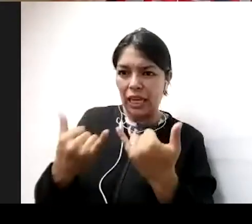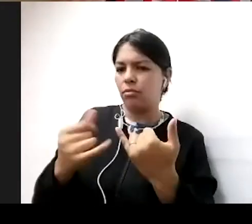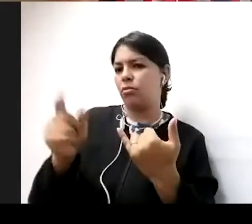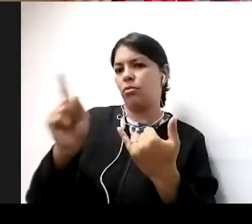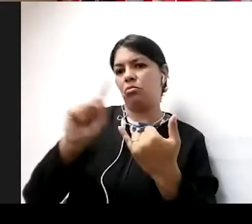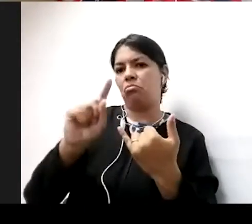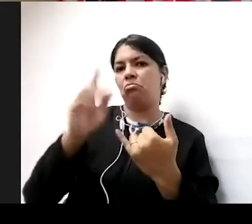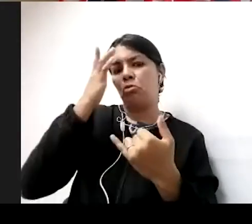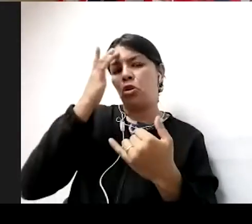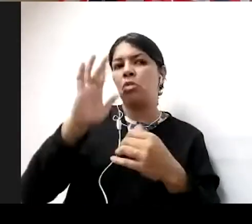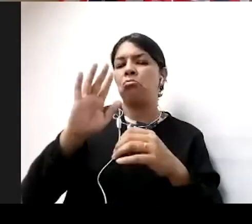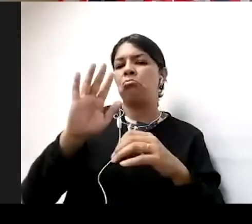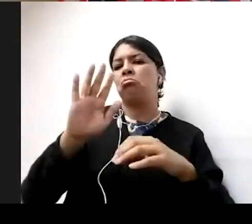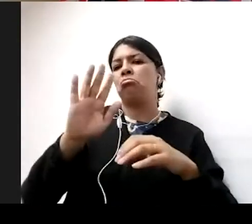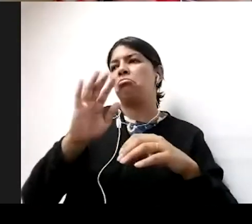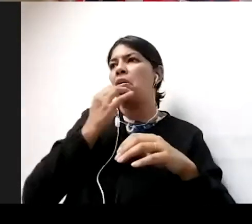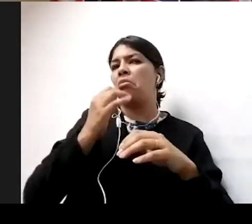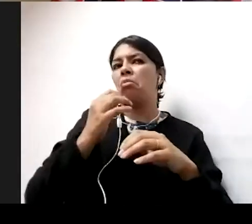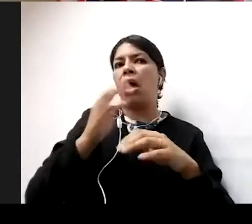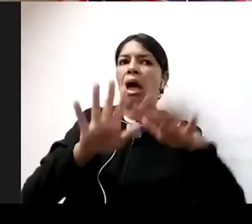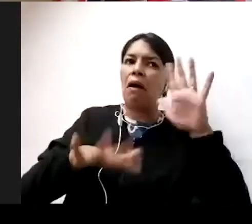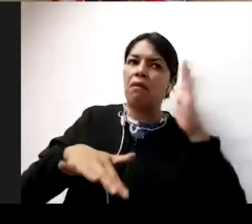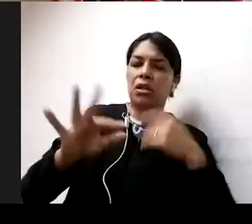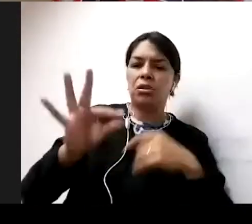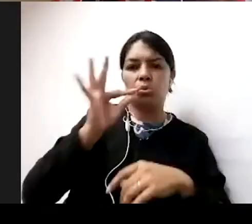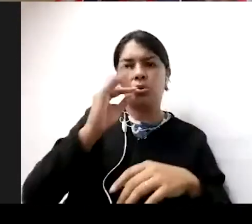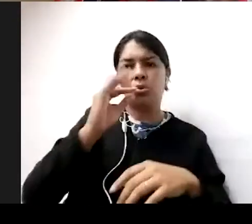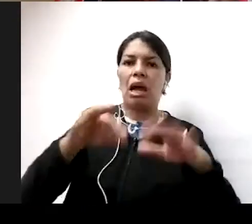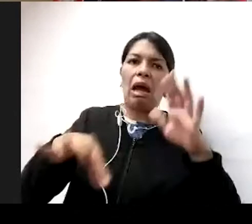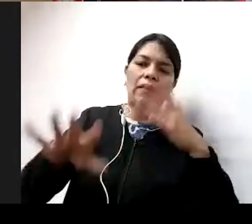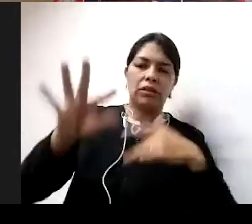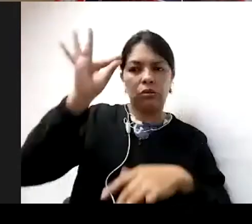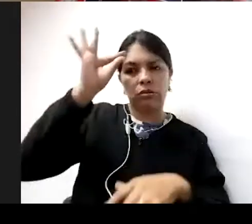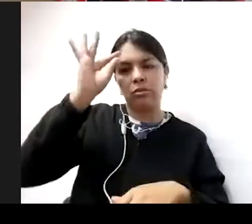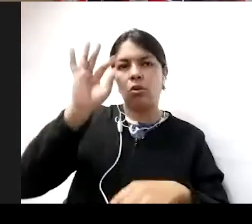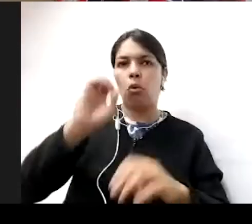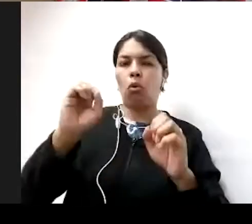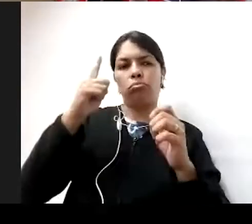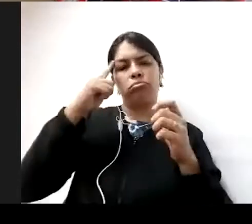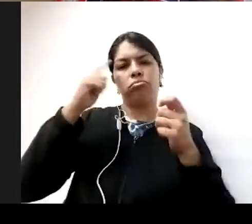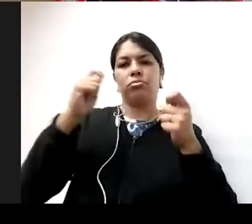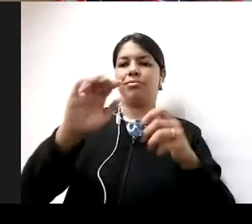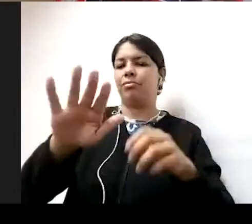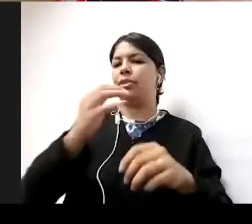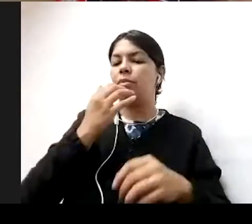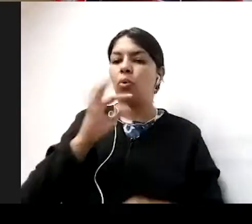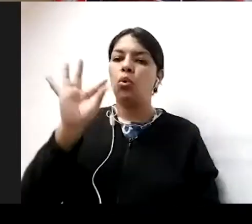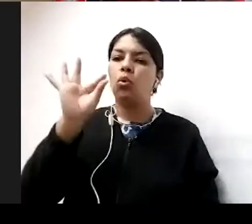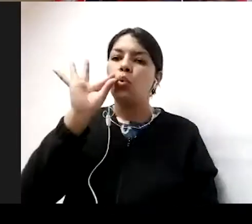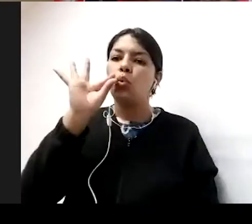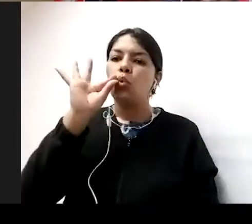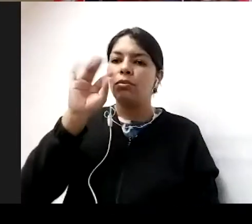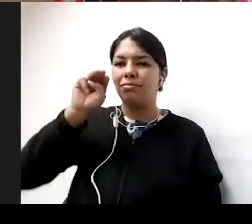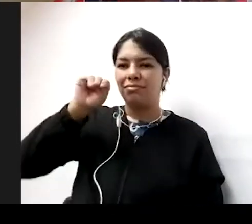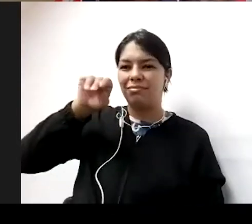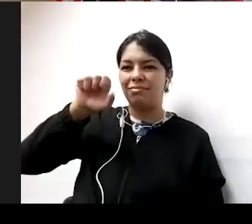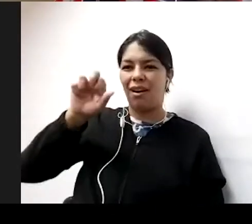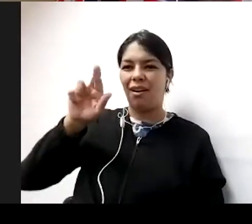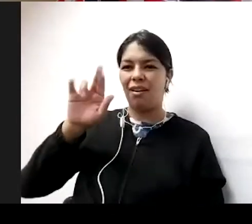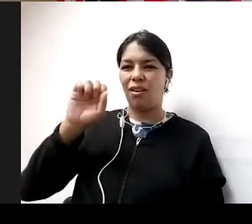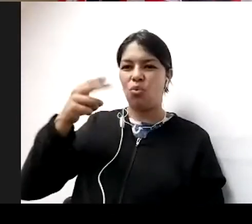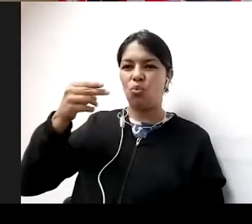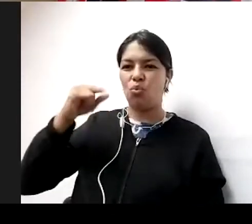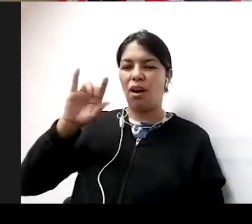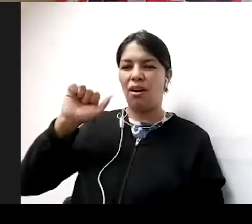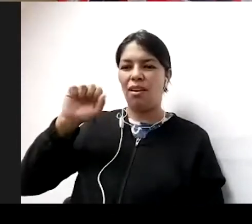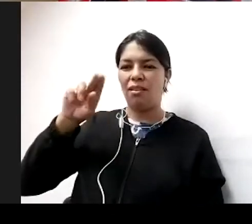físico, emocional y social de las personas. Por ejemplo, una persona que fuma marihuana de vez en cuando, una o dos veces al año,